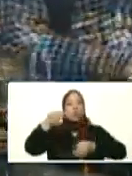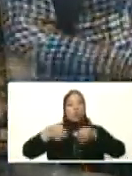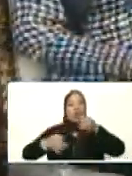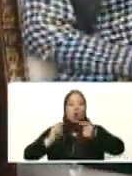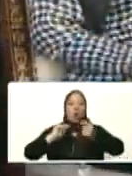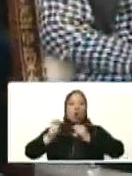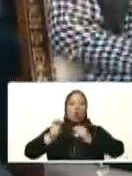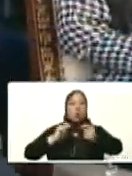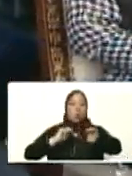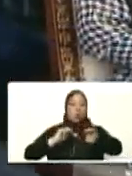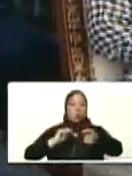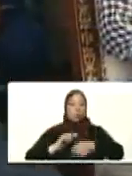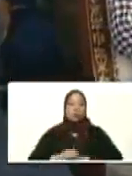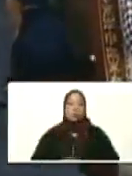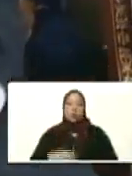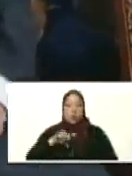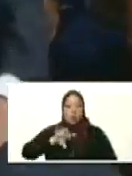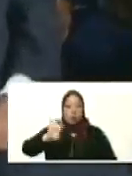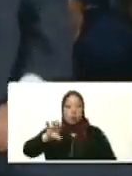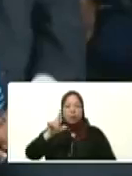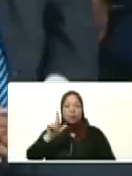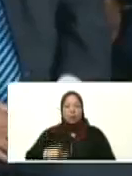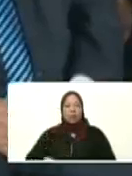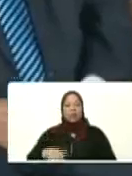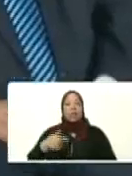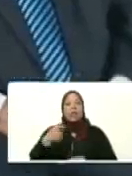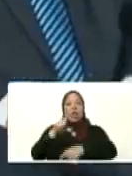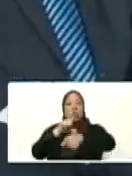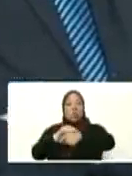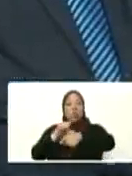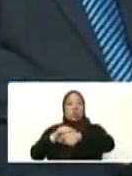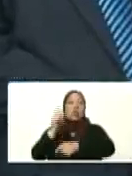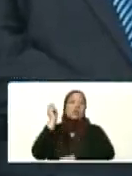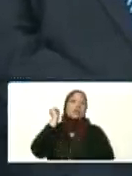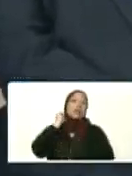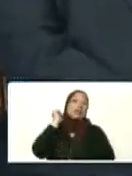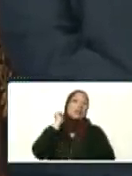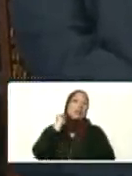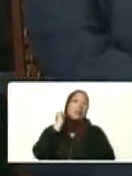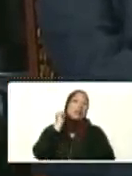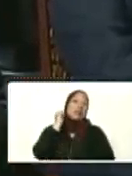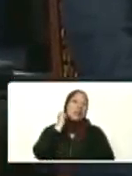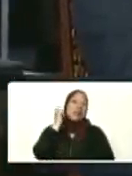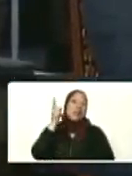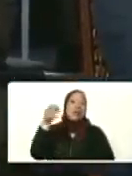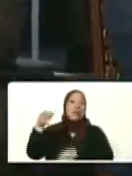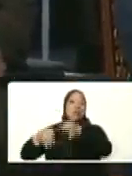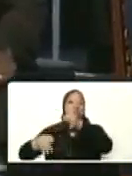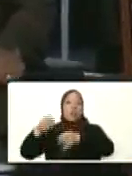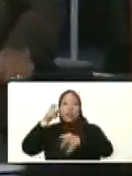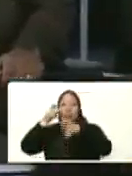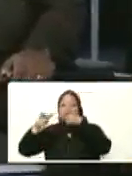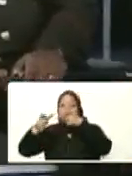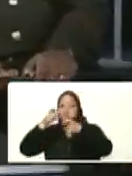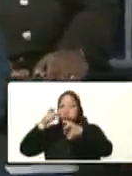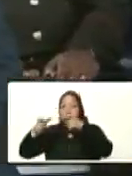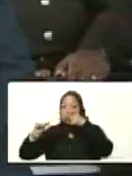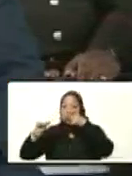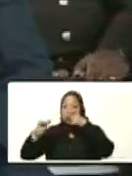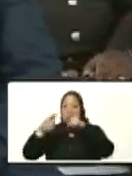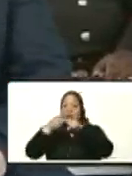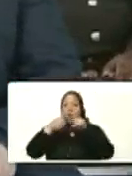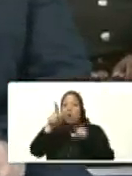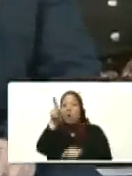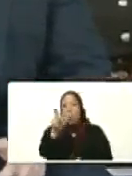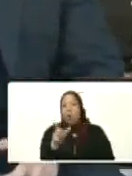República, doctor Tarek William Saab, Fiscal General de la República, doctor Alfredo